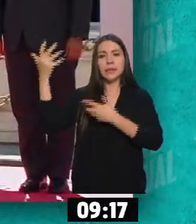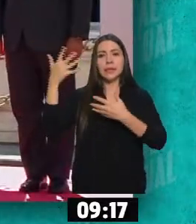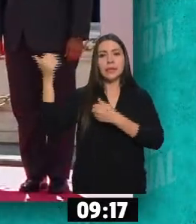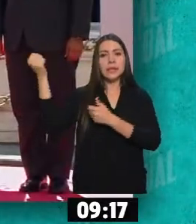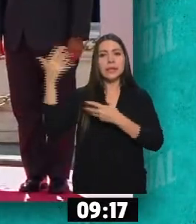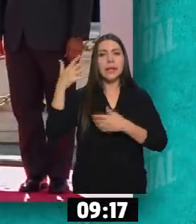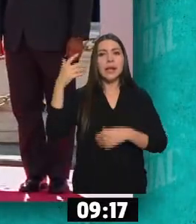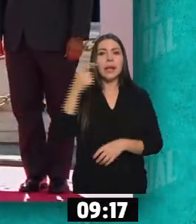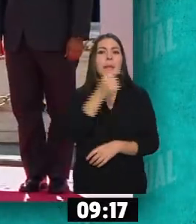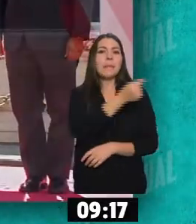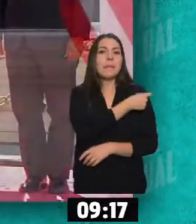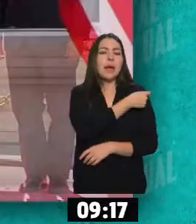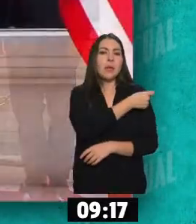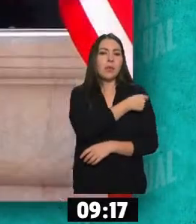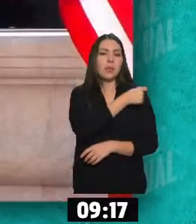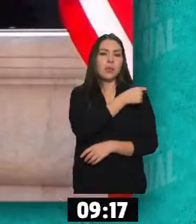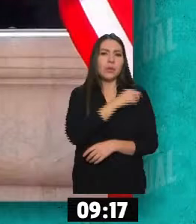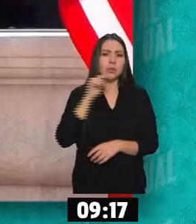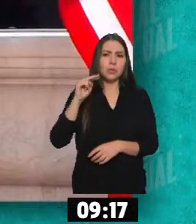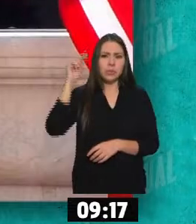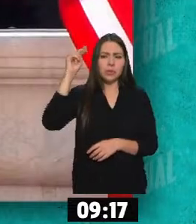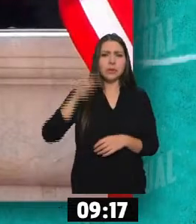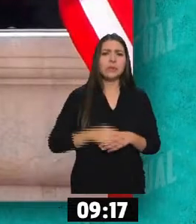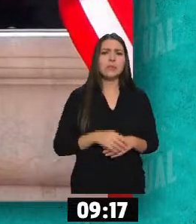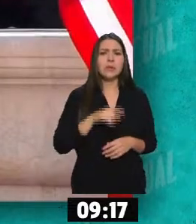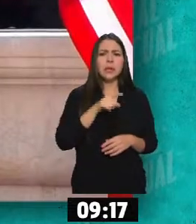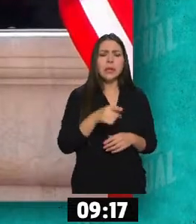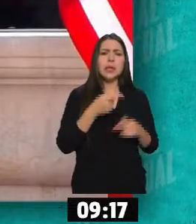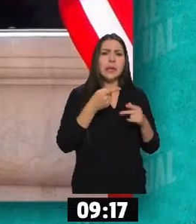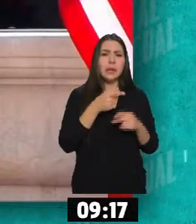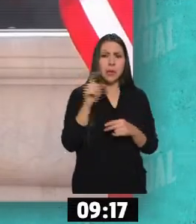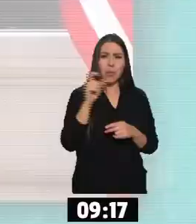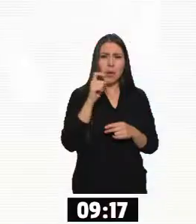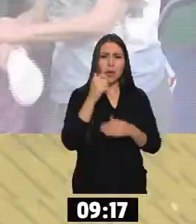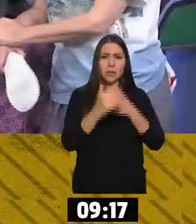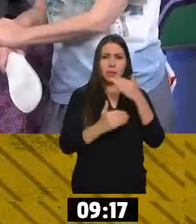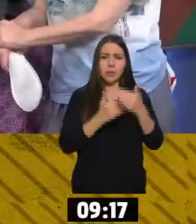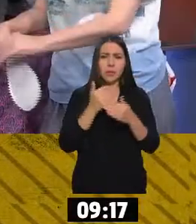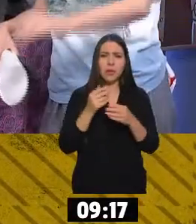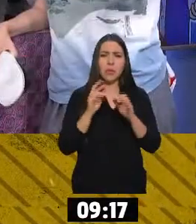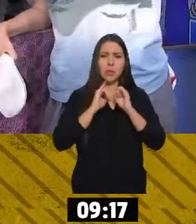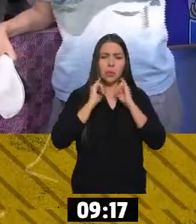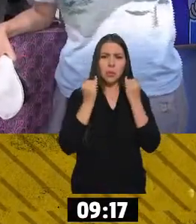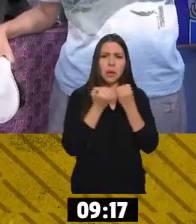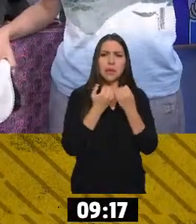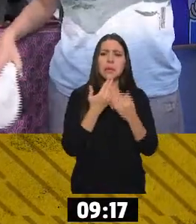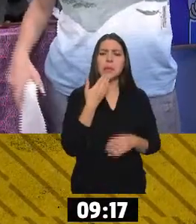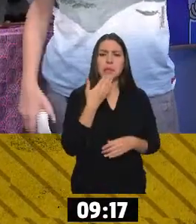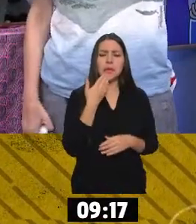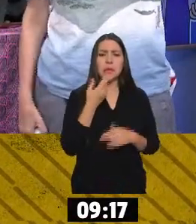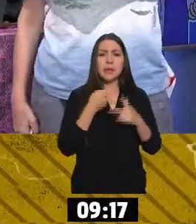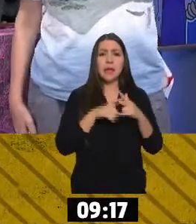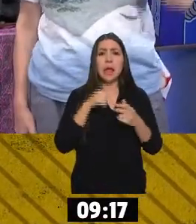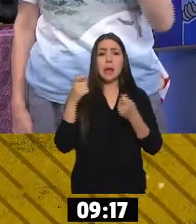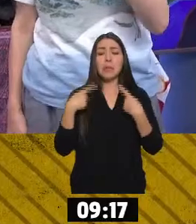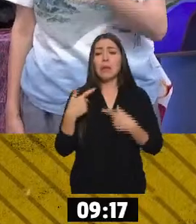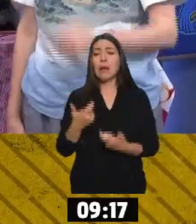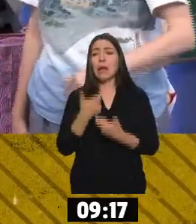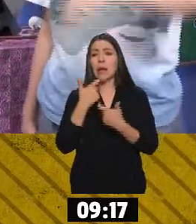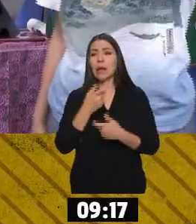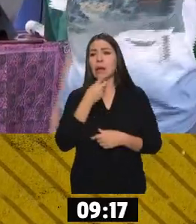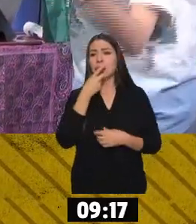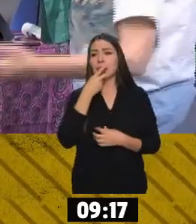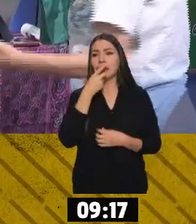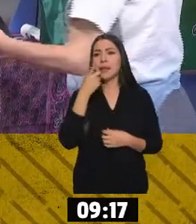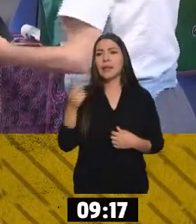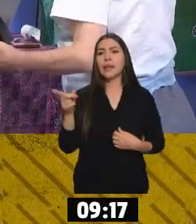Sí. Pero yo sé que esa relación empezó bien, aunque muchos se rieron, desde que Mizar del Pantano se equivocó y le